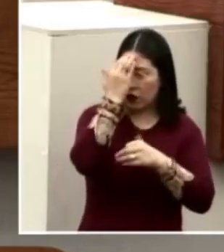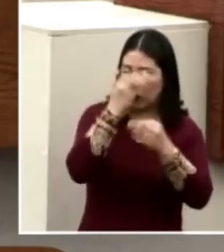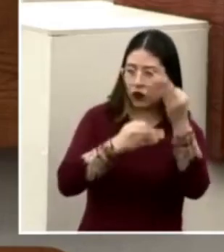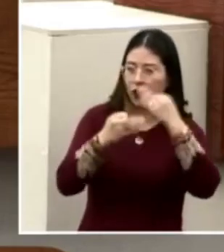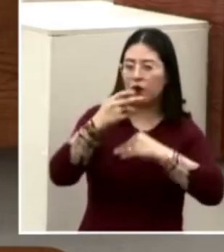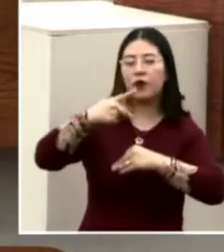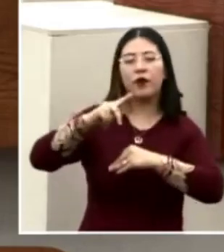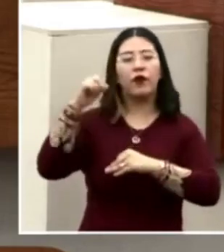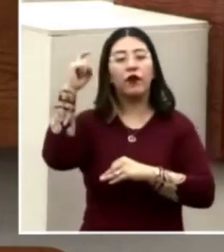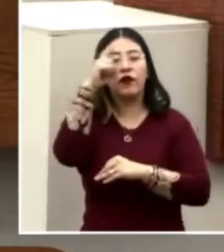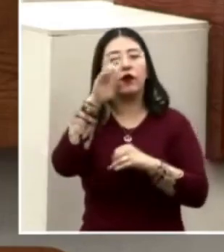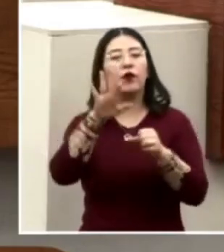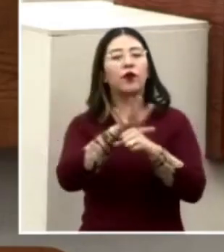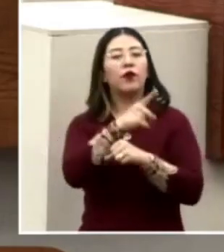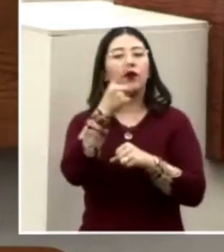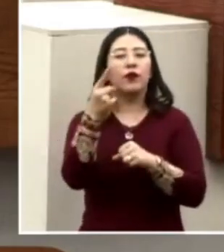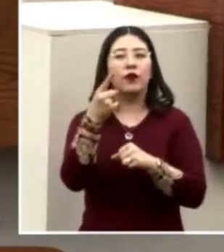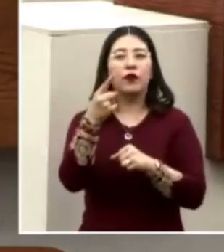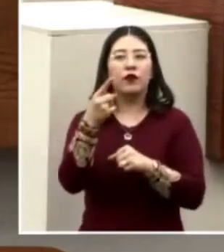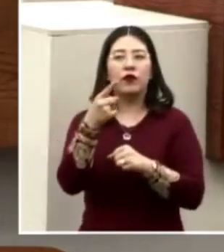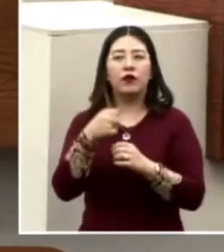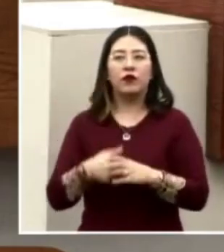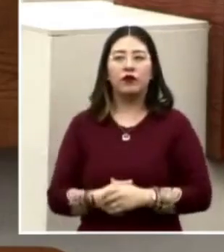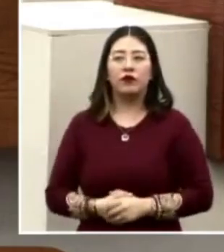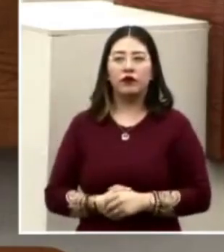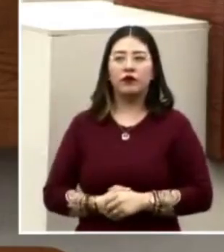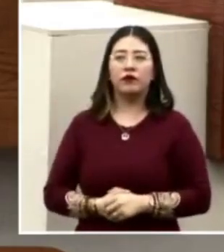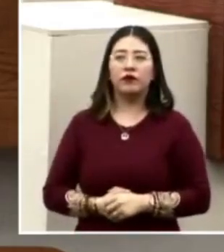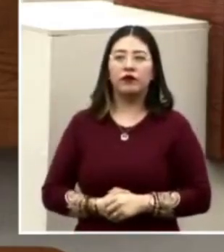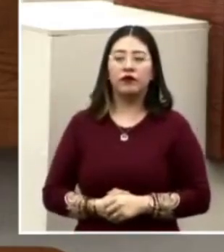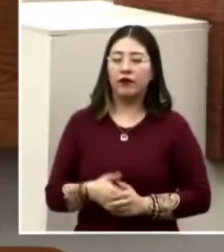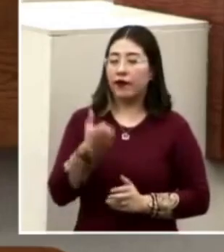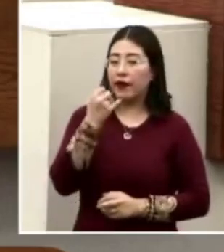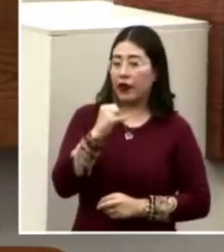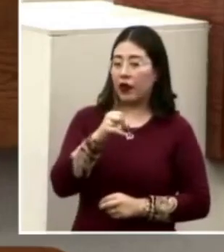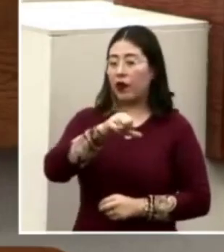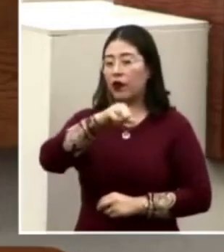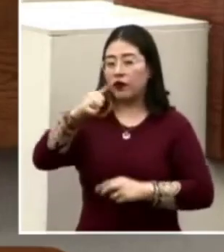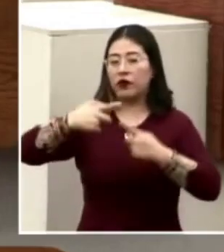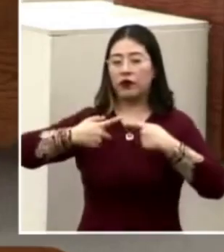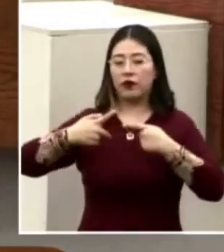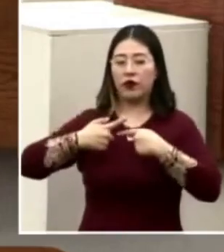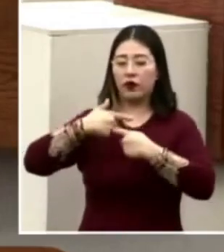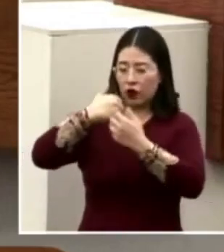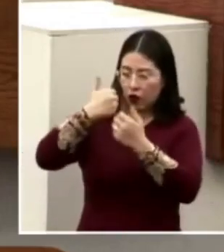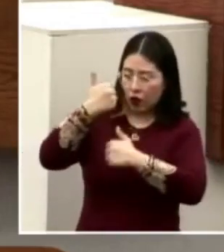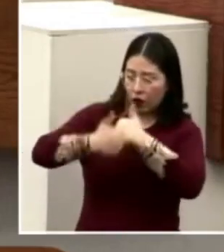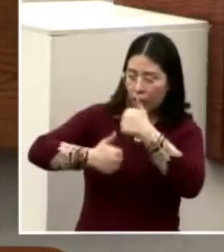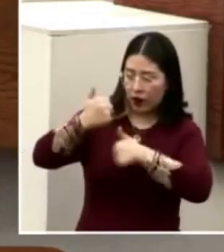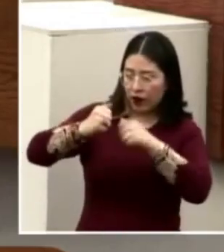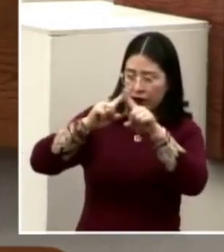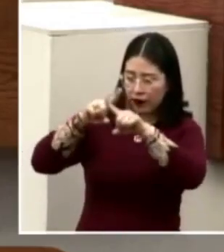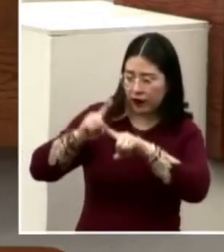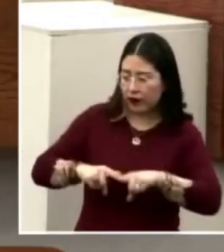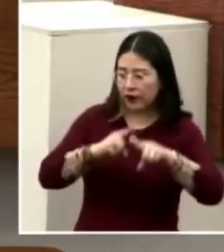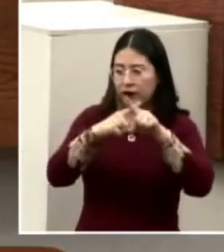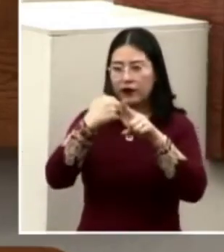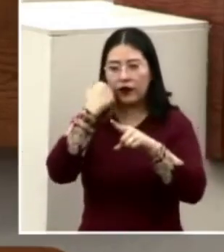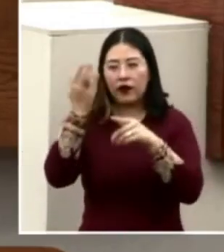mucho porque en este oficio existen adversarios que a toda costa tratan